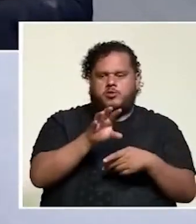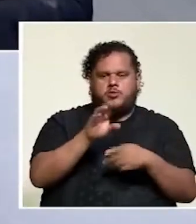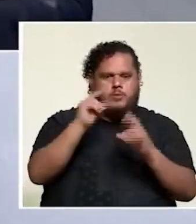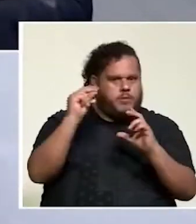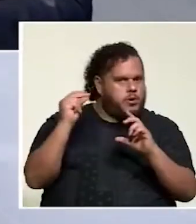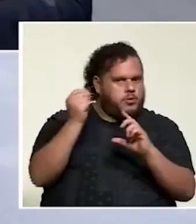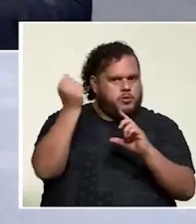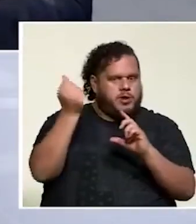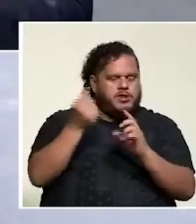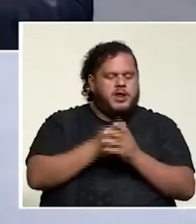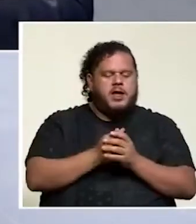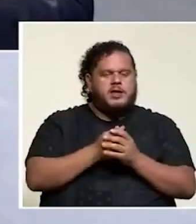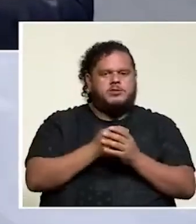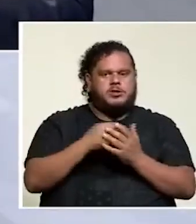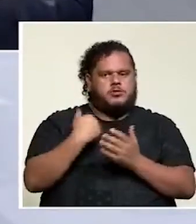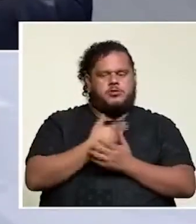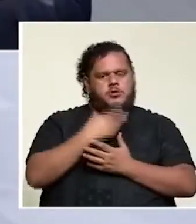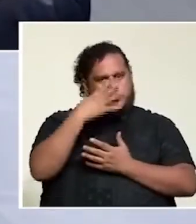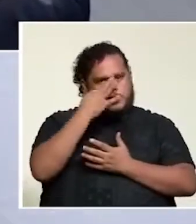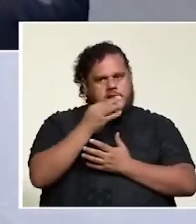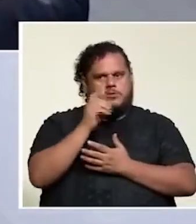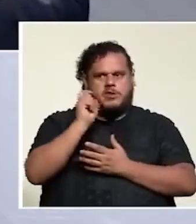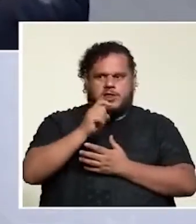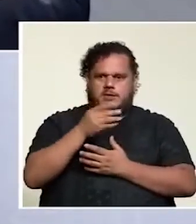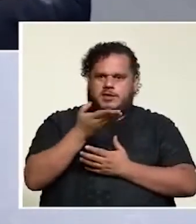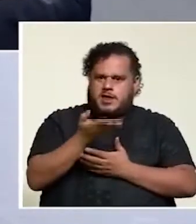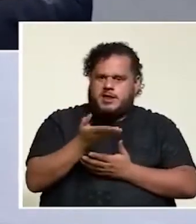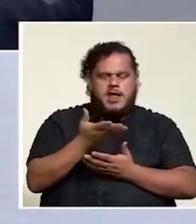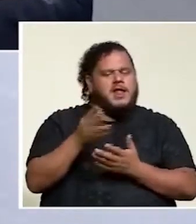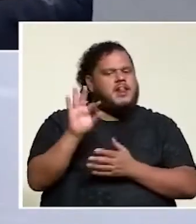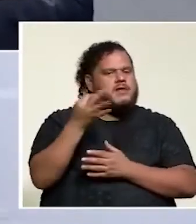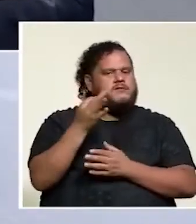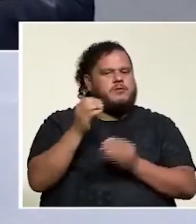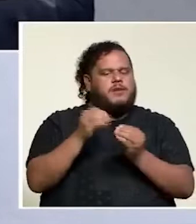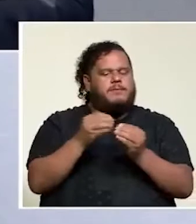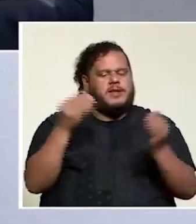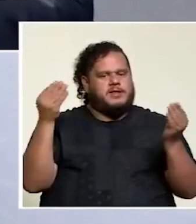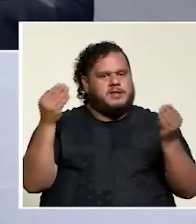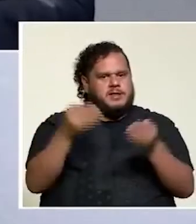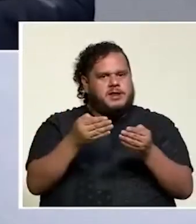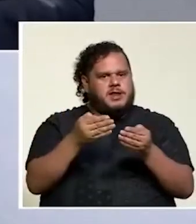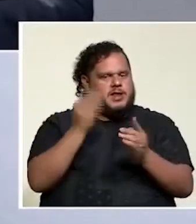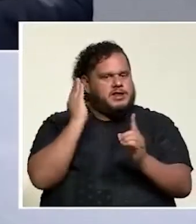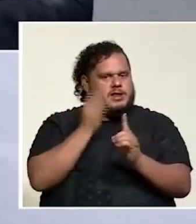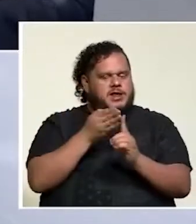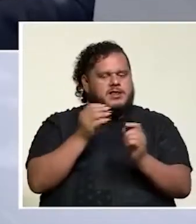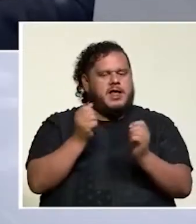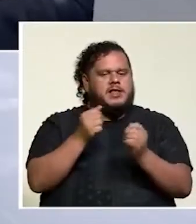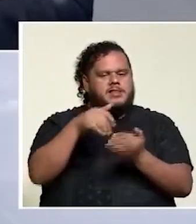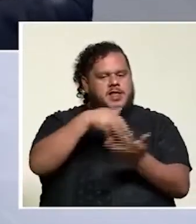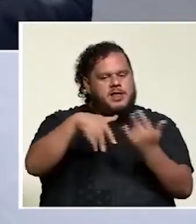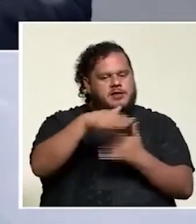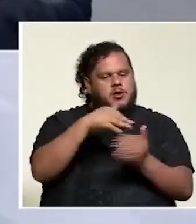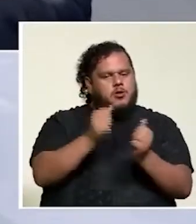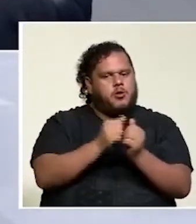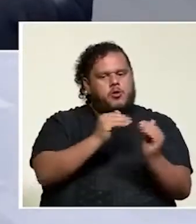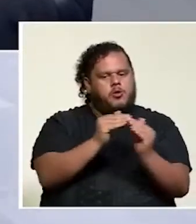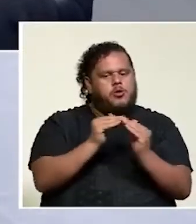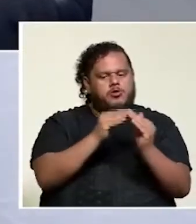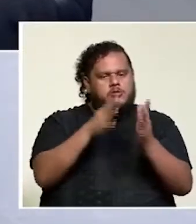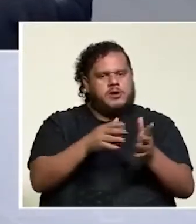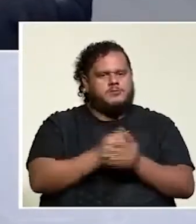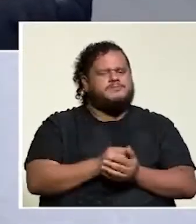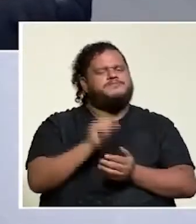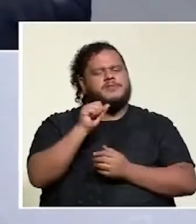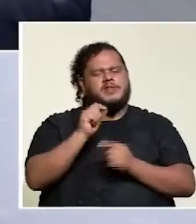donde suponemos, y teóricamente así tiene que ser, es la forma más directa de interlocución con la ciudadanía, Gustavo. Sí, lo que pasa es que está,